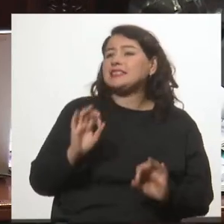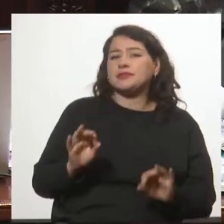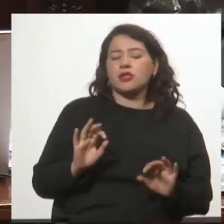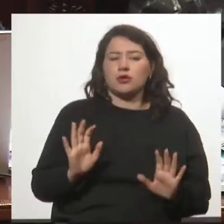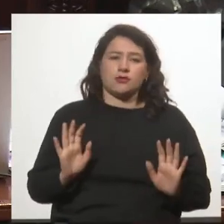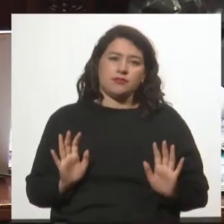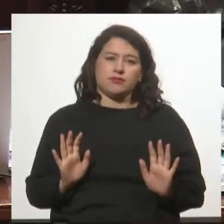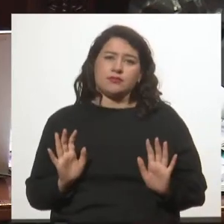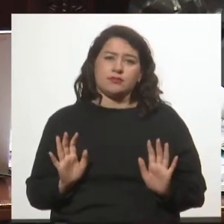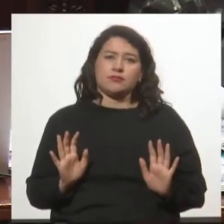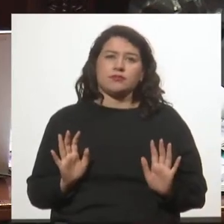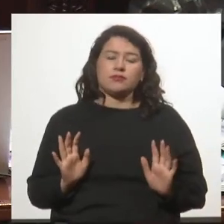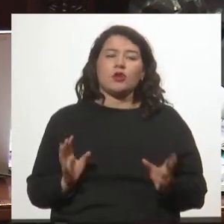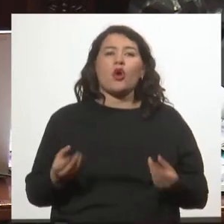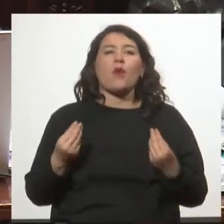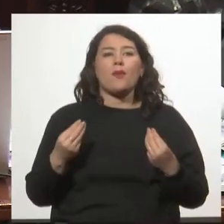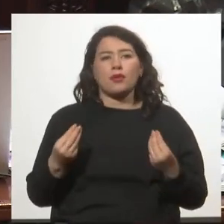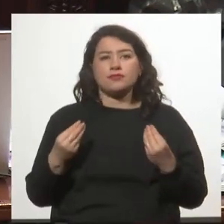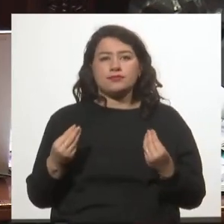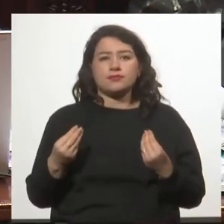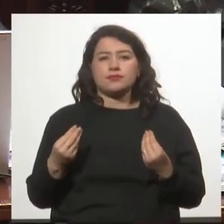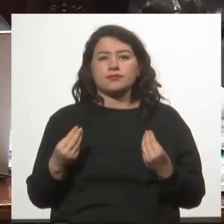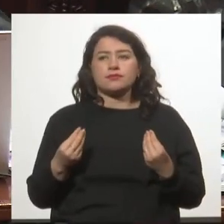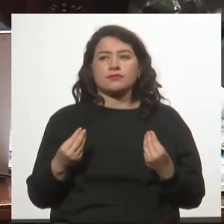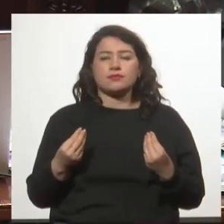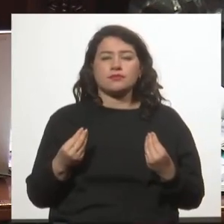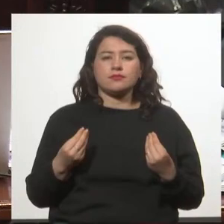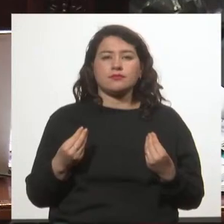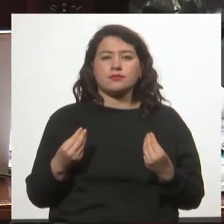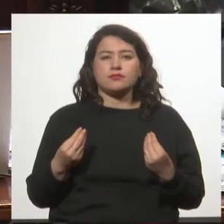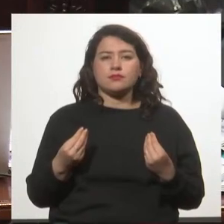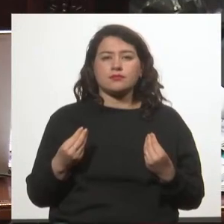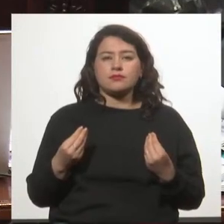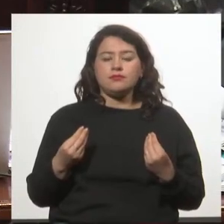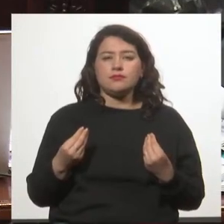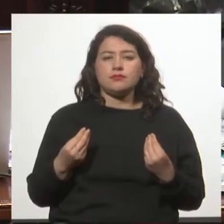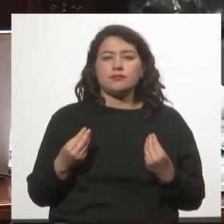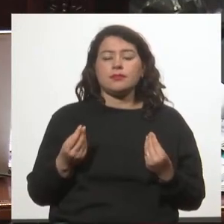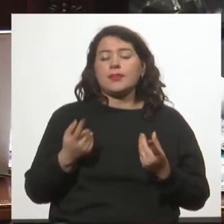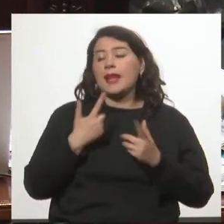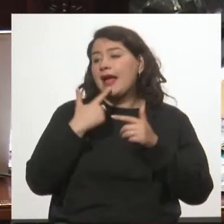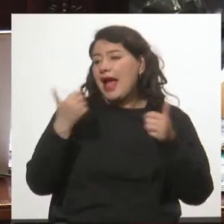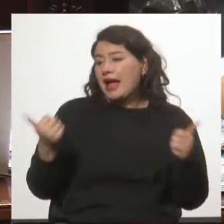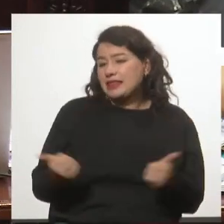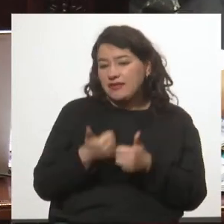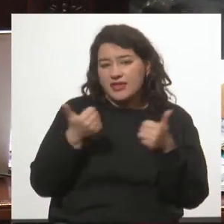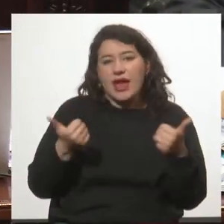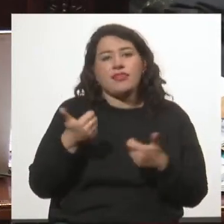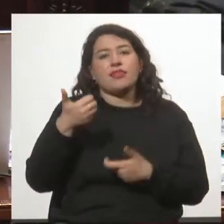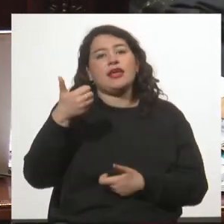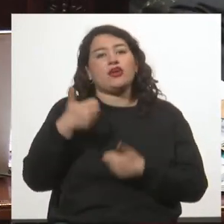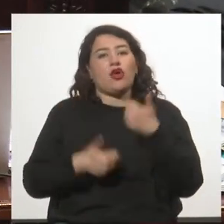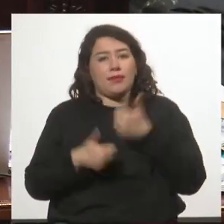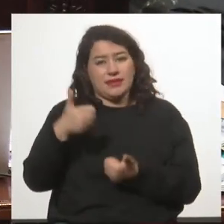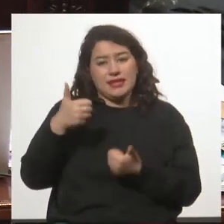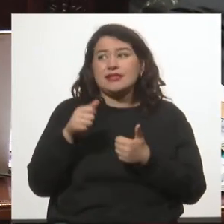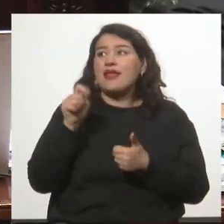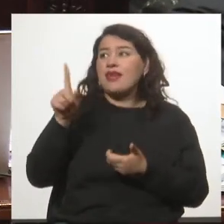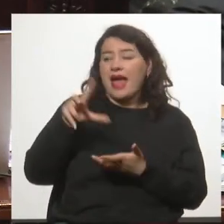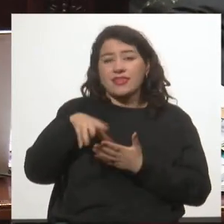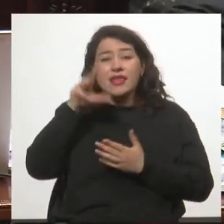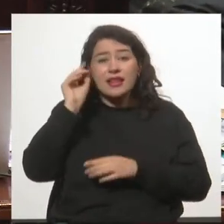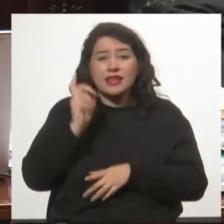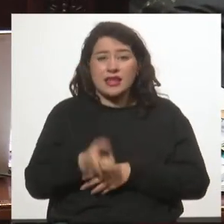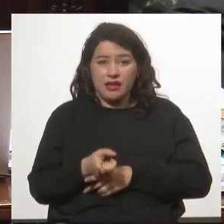se hizo en base a lo que es la actividad incompetencia de antes y